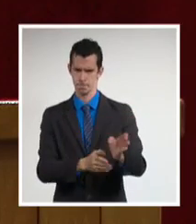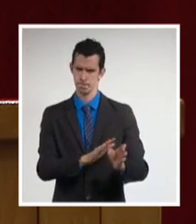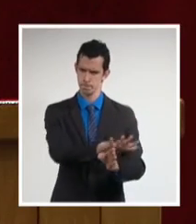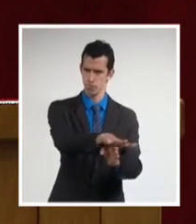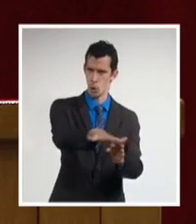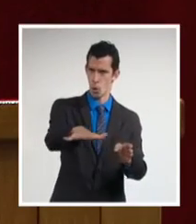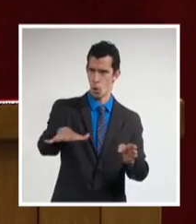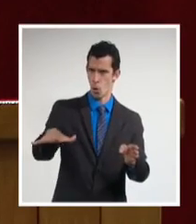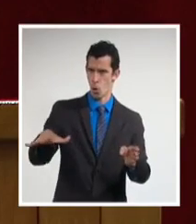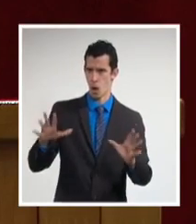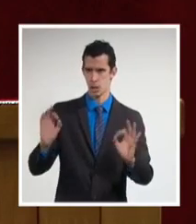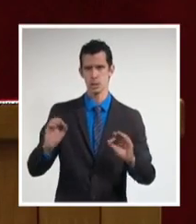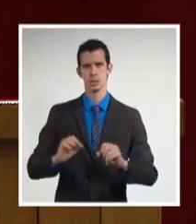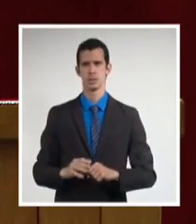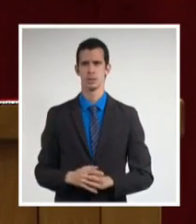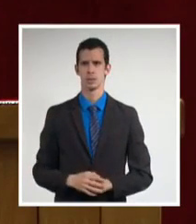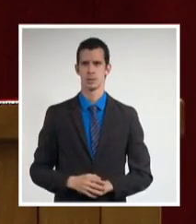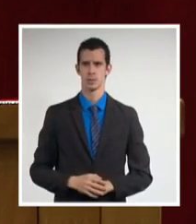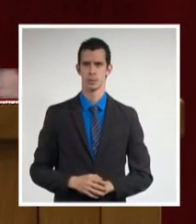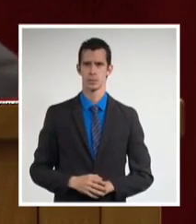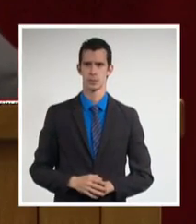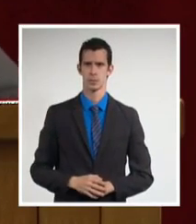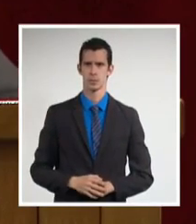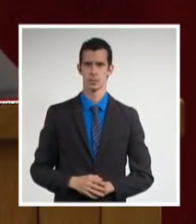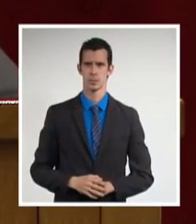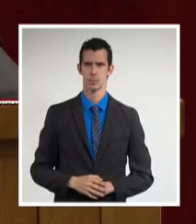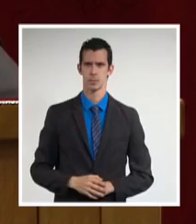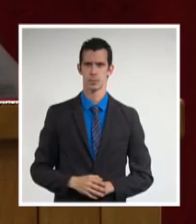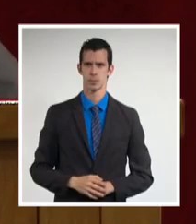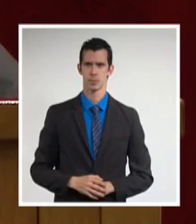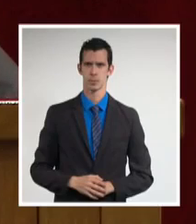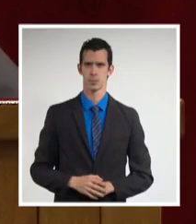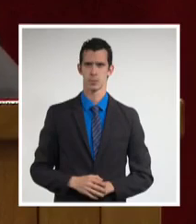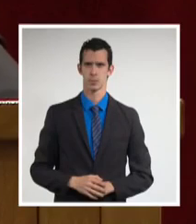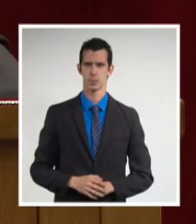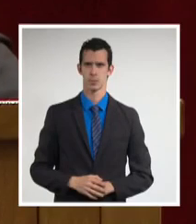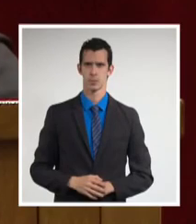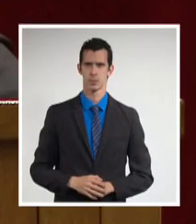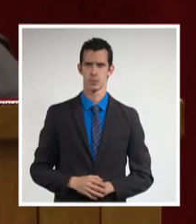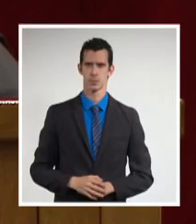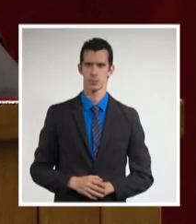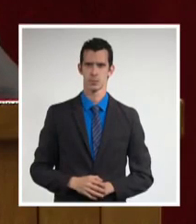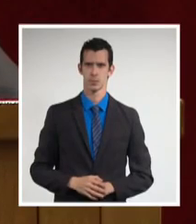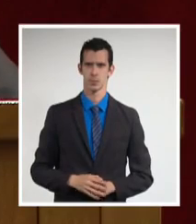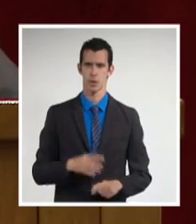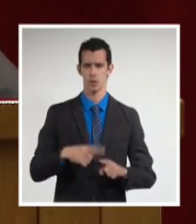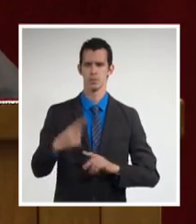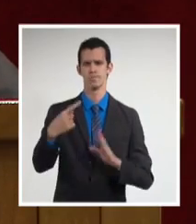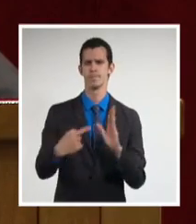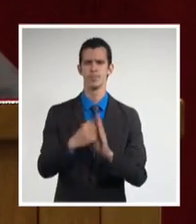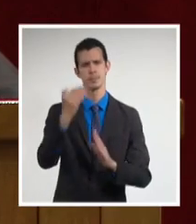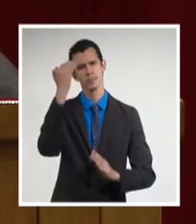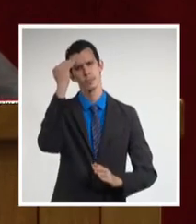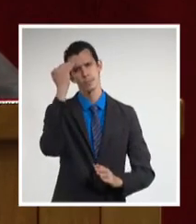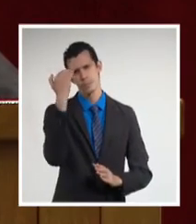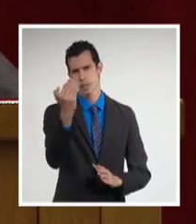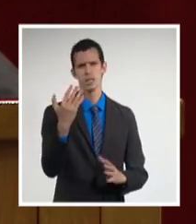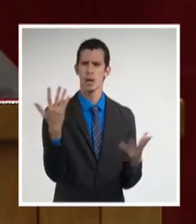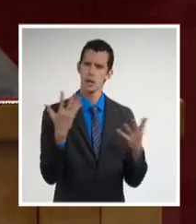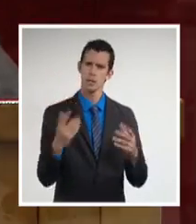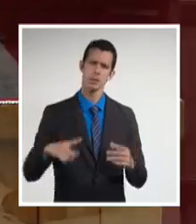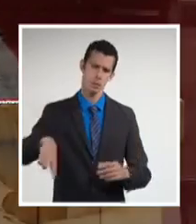y organización en horas difíciles, pero también a nuestros valiosos compañeros y compañeras del partido y del